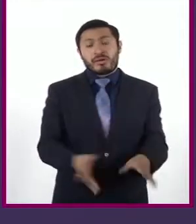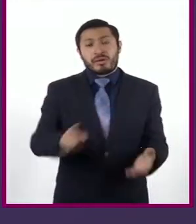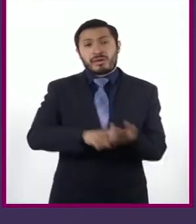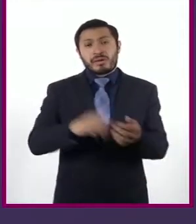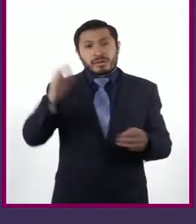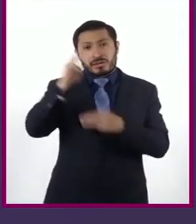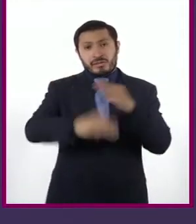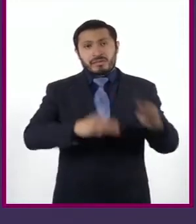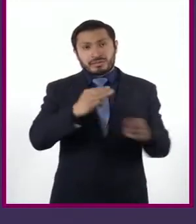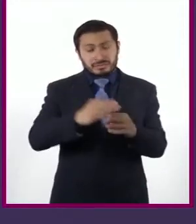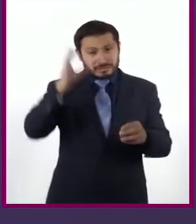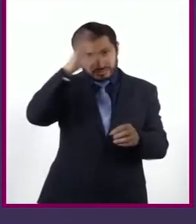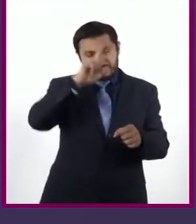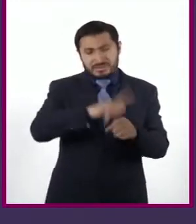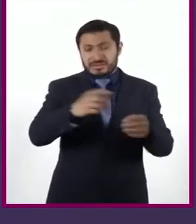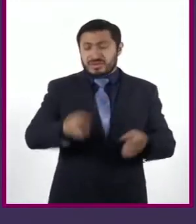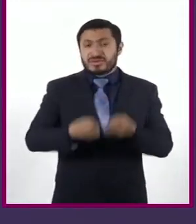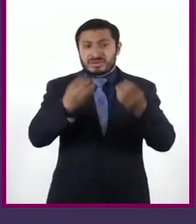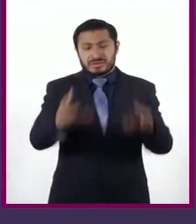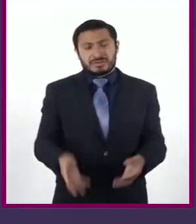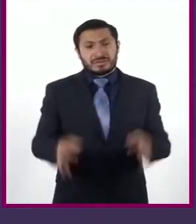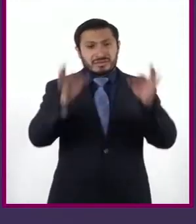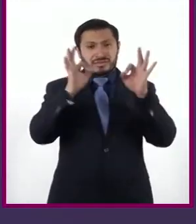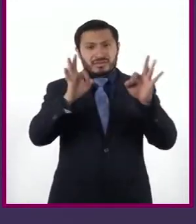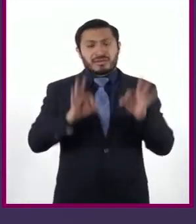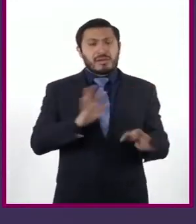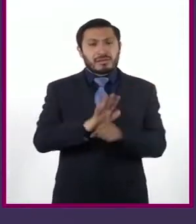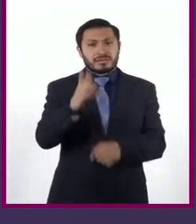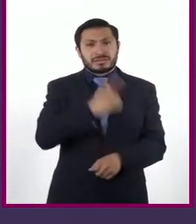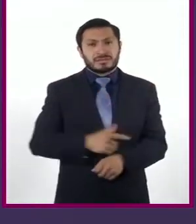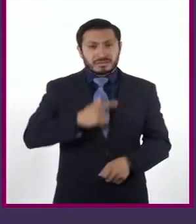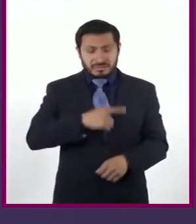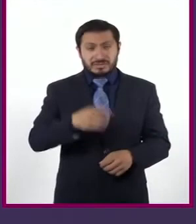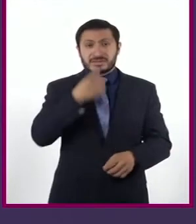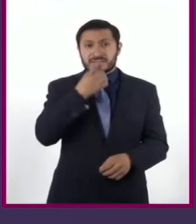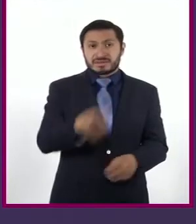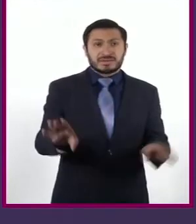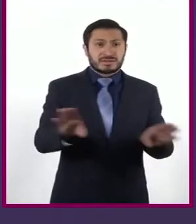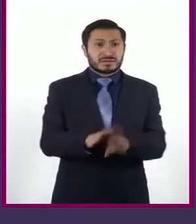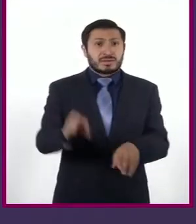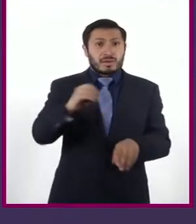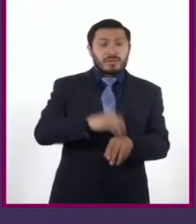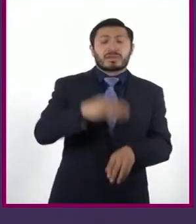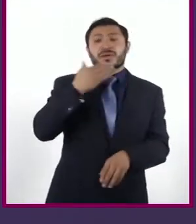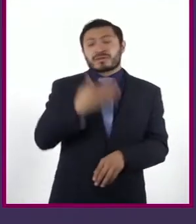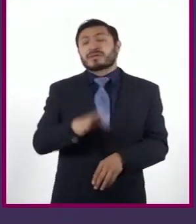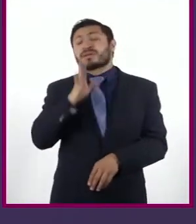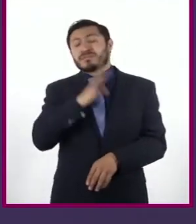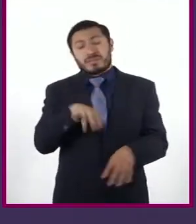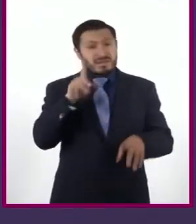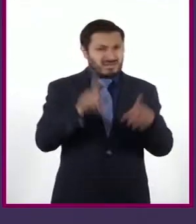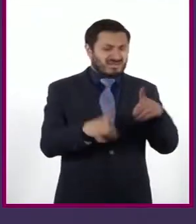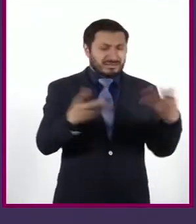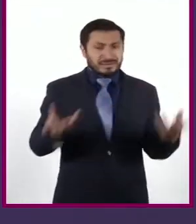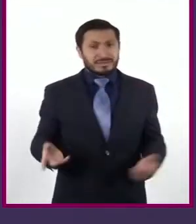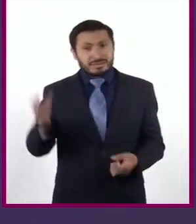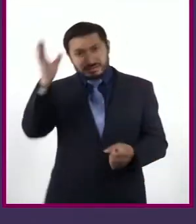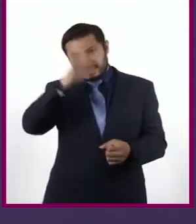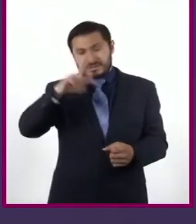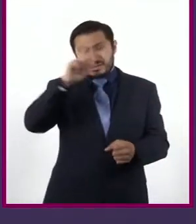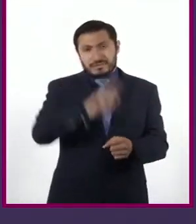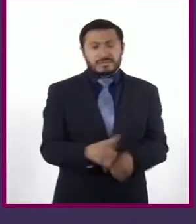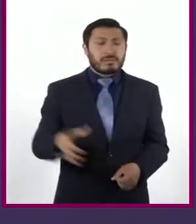determina nuestros gustos y nos indica la manera de comportarnos que nos parece correcta. En general, la cultura